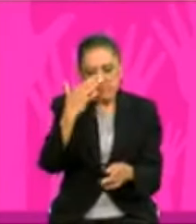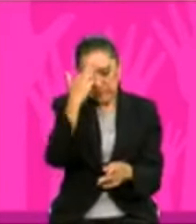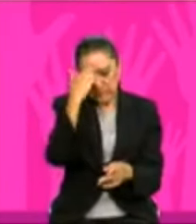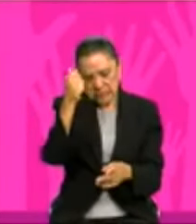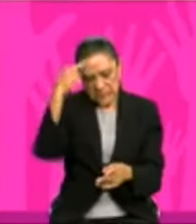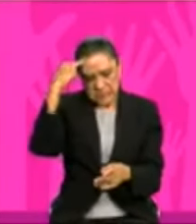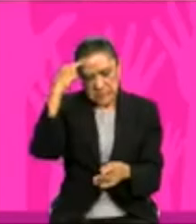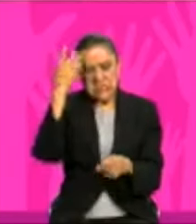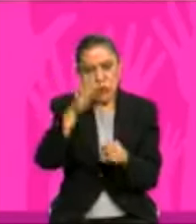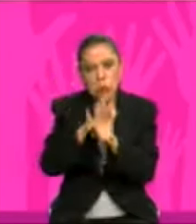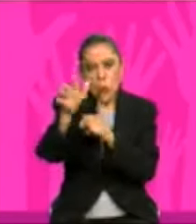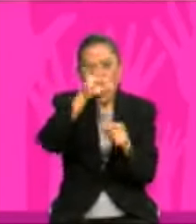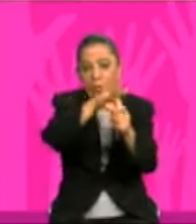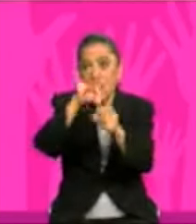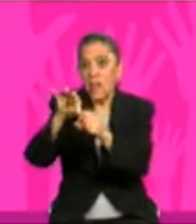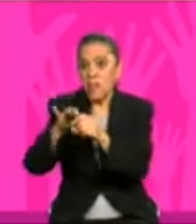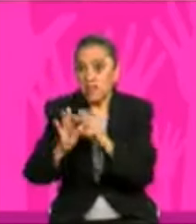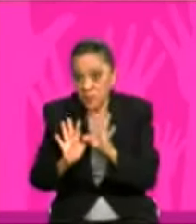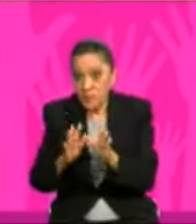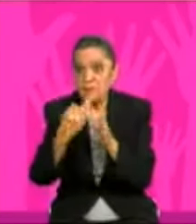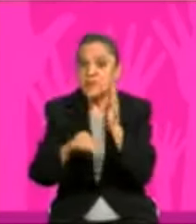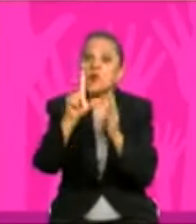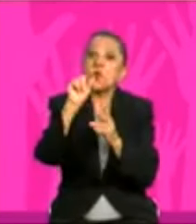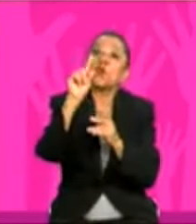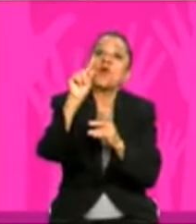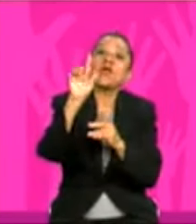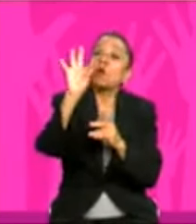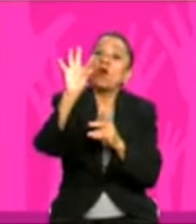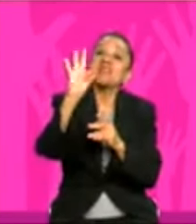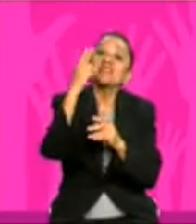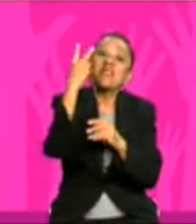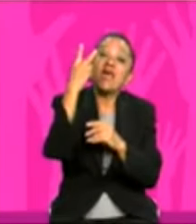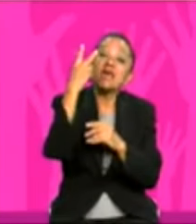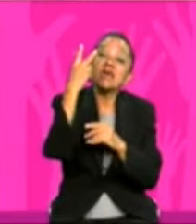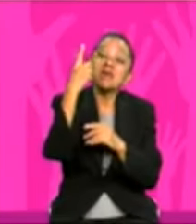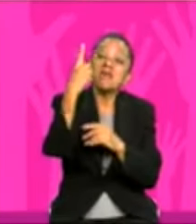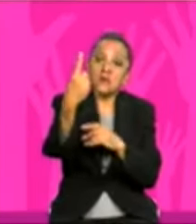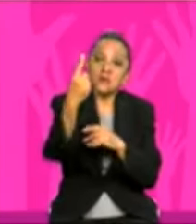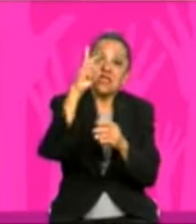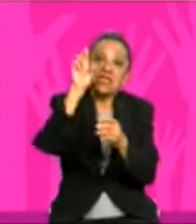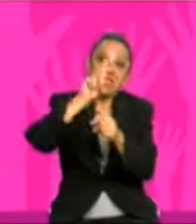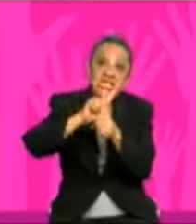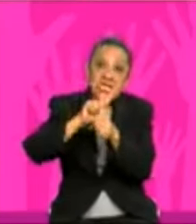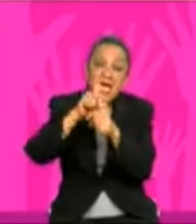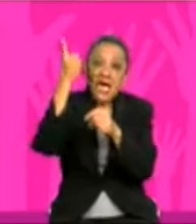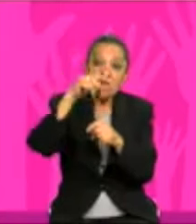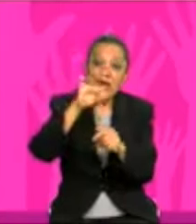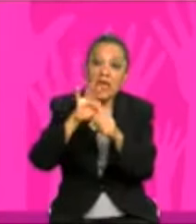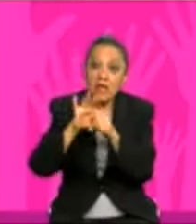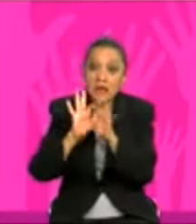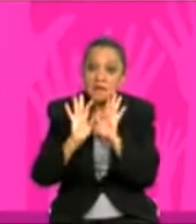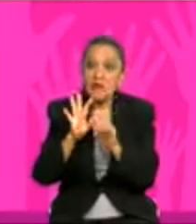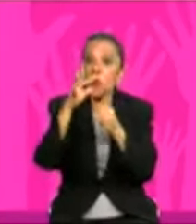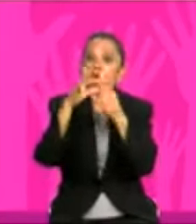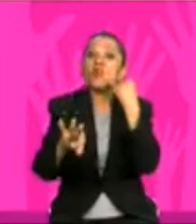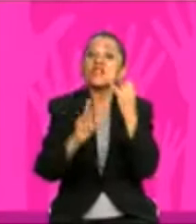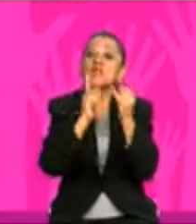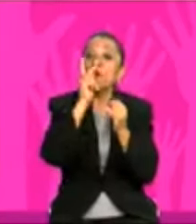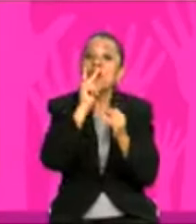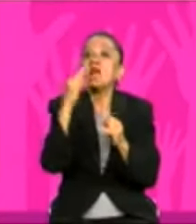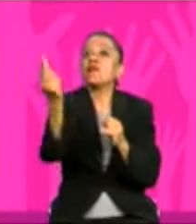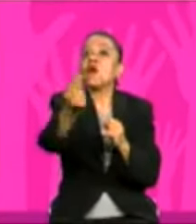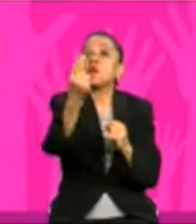41 días para las elecciones. La última palabra, como siempre, la tiene usted, que puede participar en esta gran fiesta